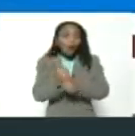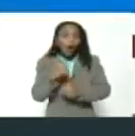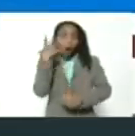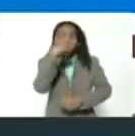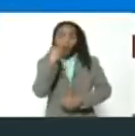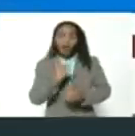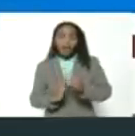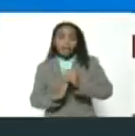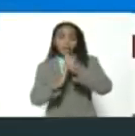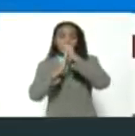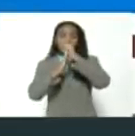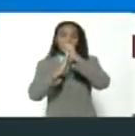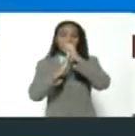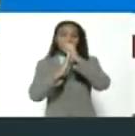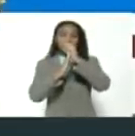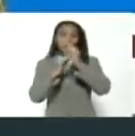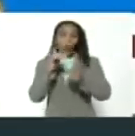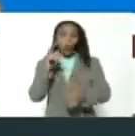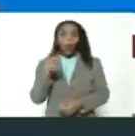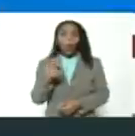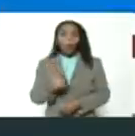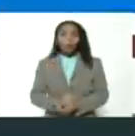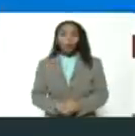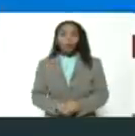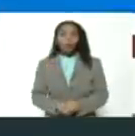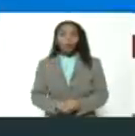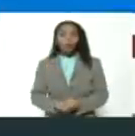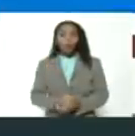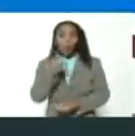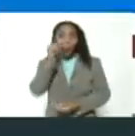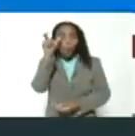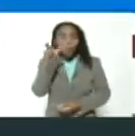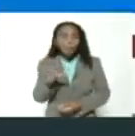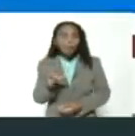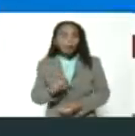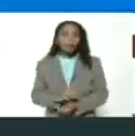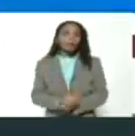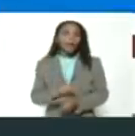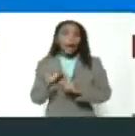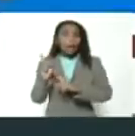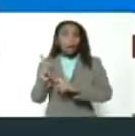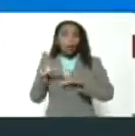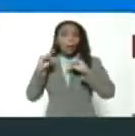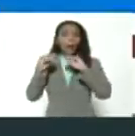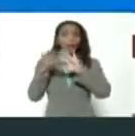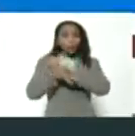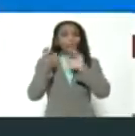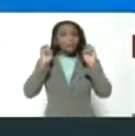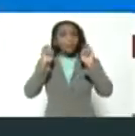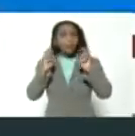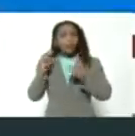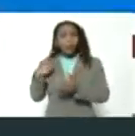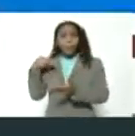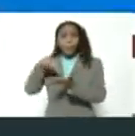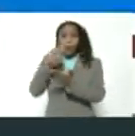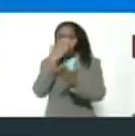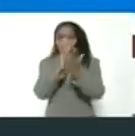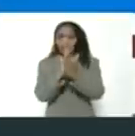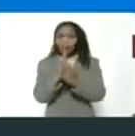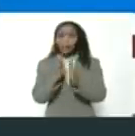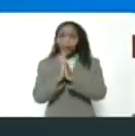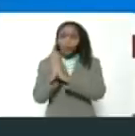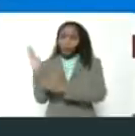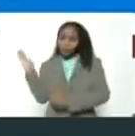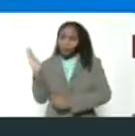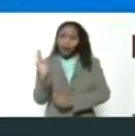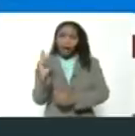líder sindical Nelson Jesús Herrera Pérez. Ellos van a hablar, ¿verdad? Bueno, pónganse aquí al frente ustedes tres.